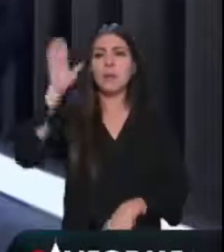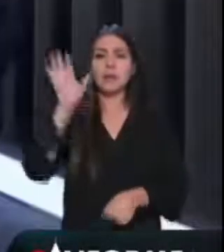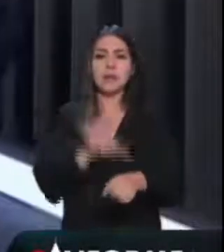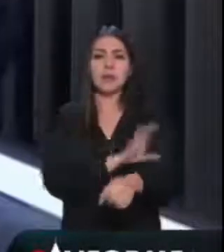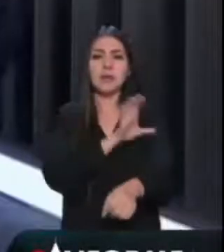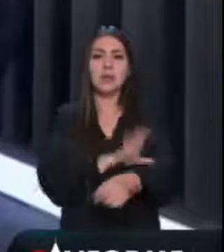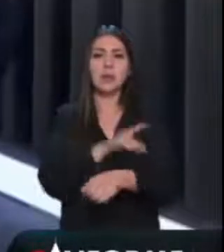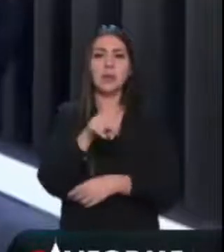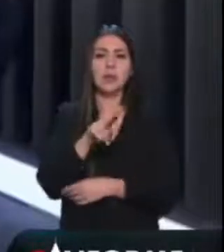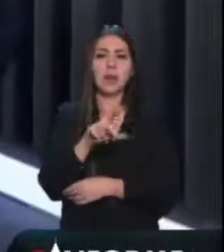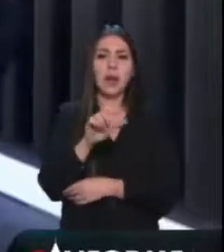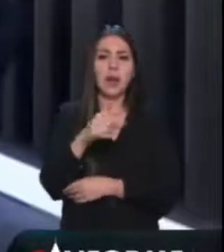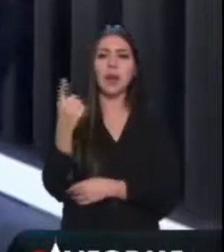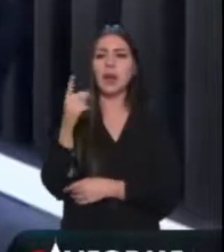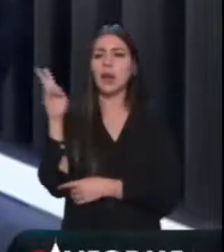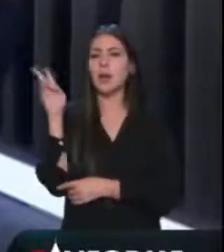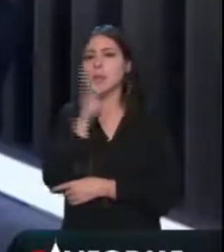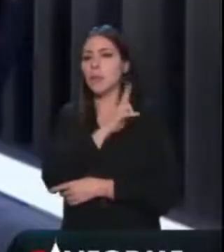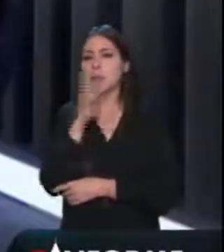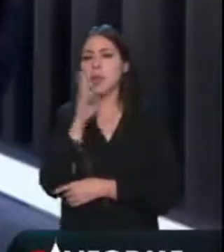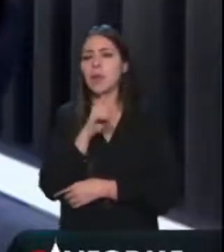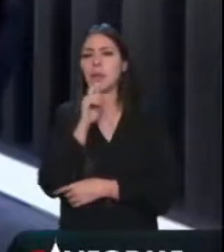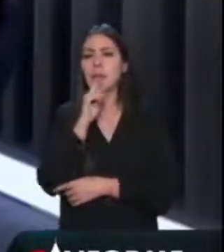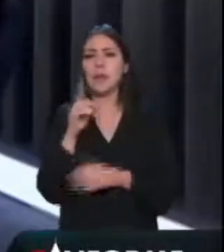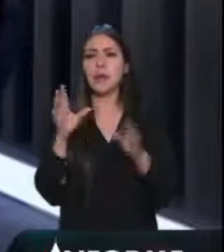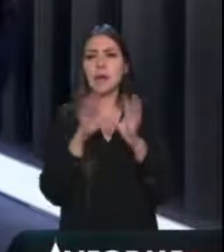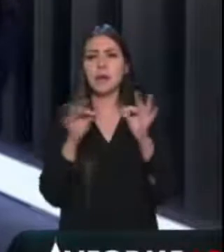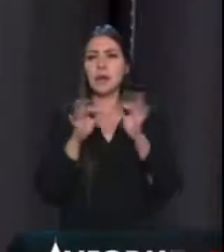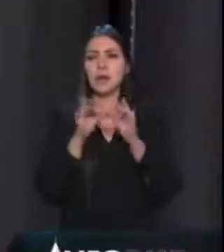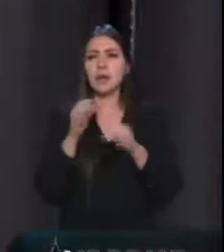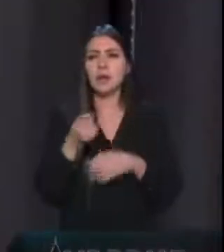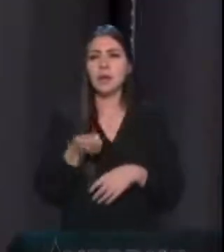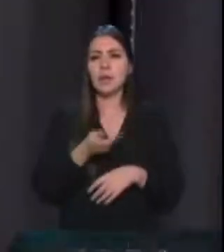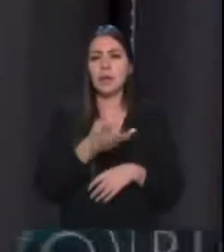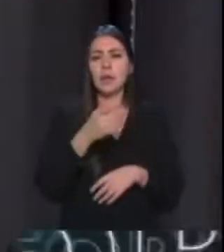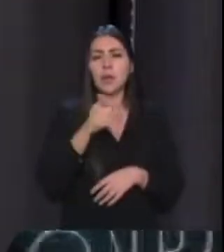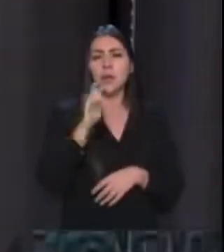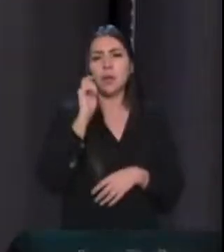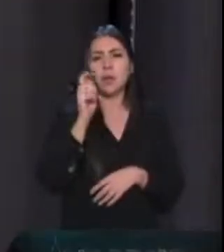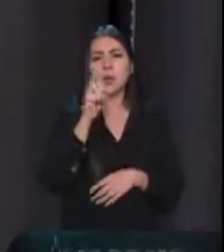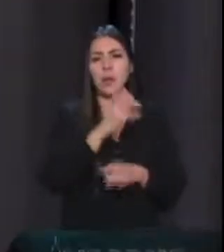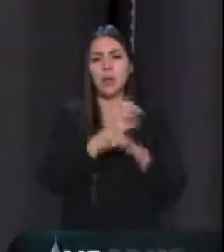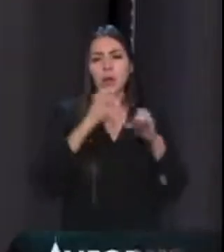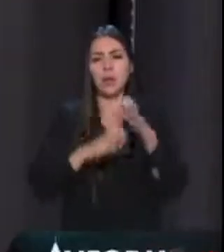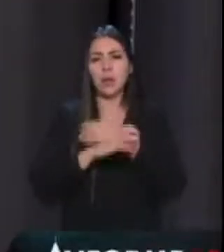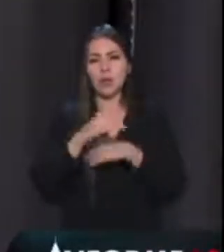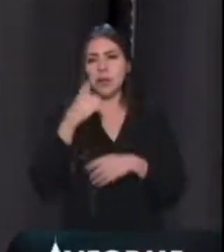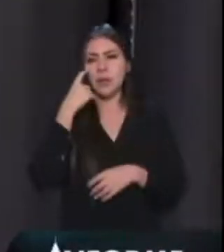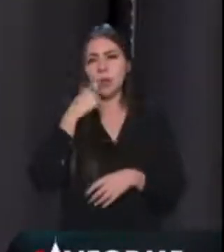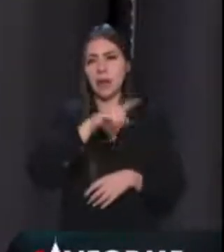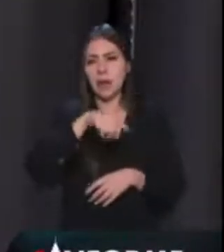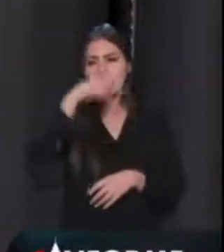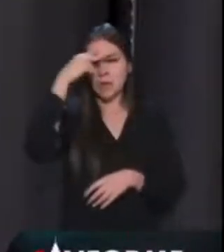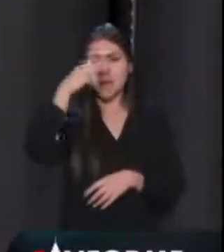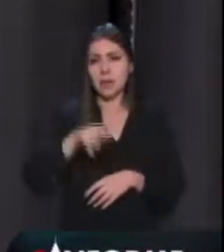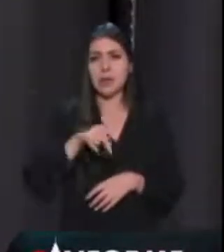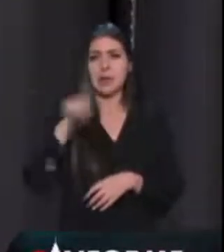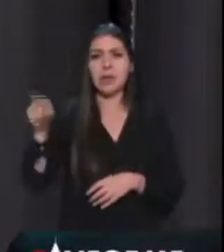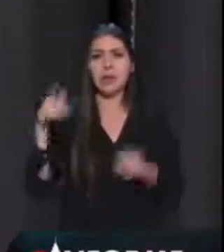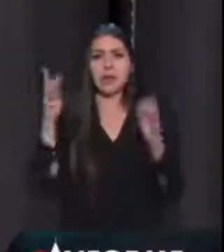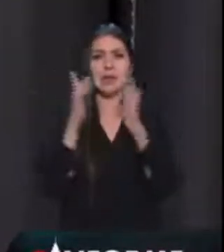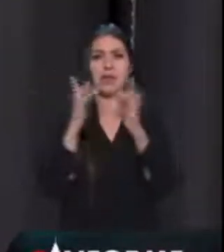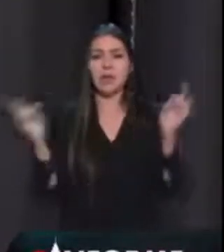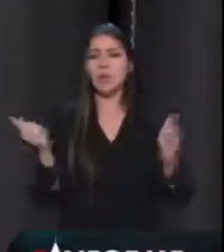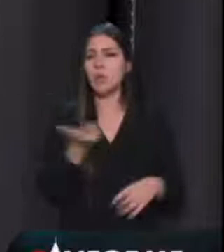eólica. E incluso utilizan un argumento muy curioso para los mexicanos: la arquitectura del paisaje. A los franceses no